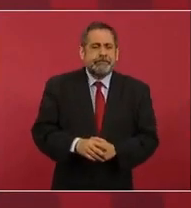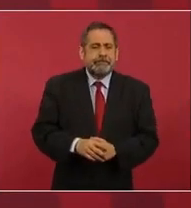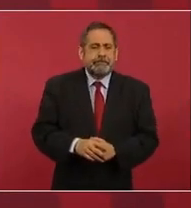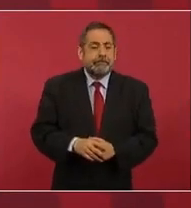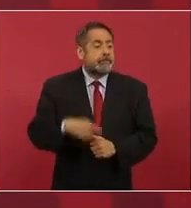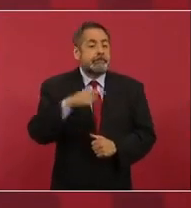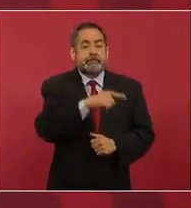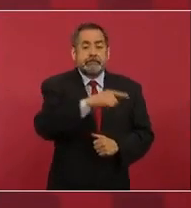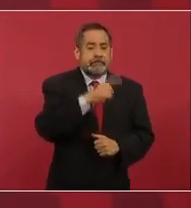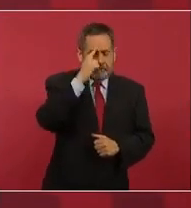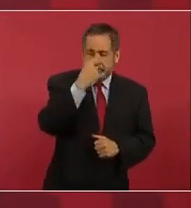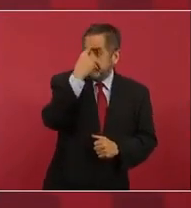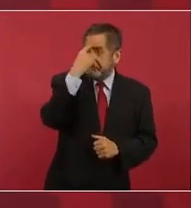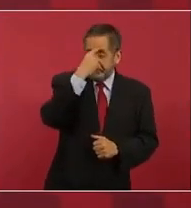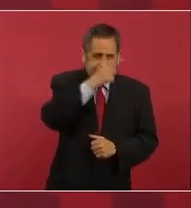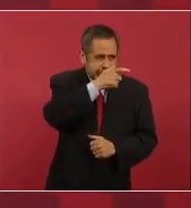les importa mucho lo material,